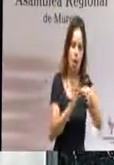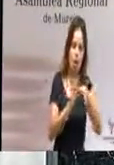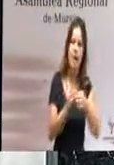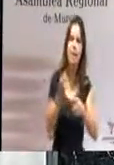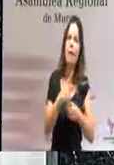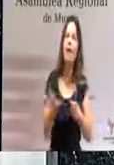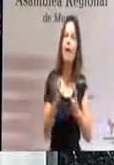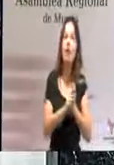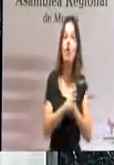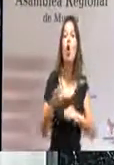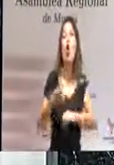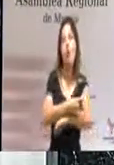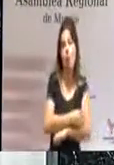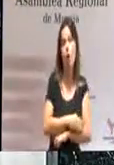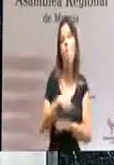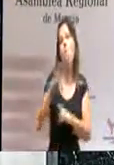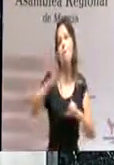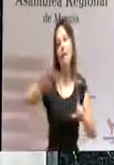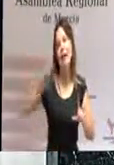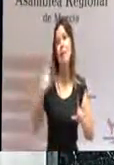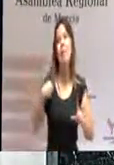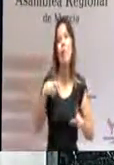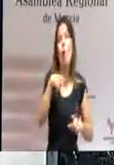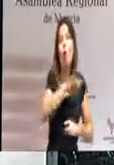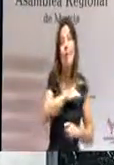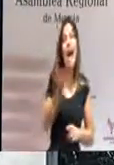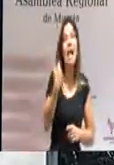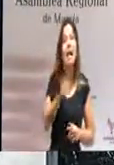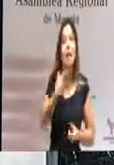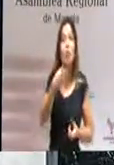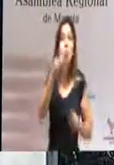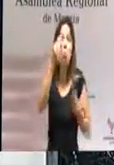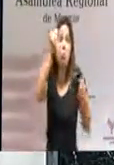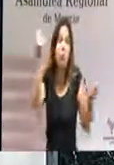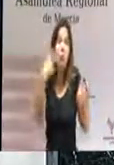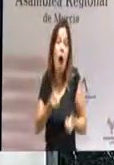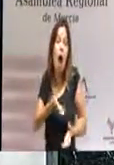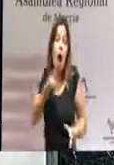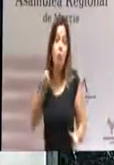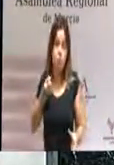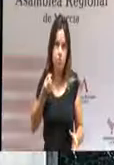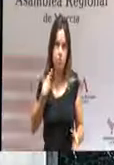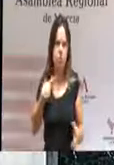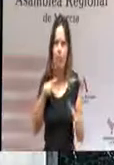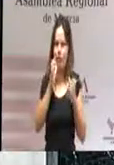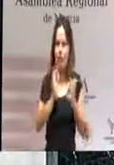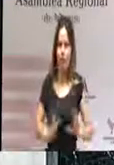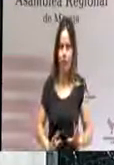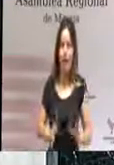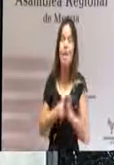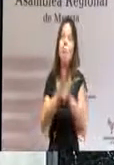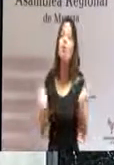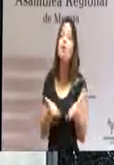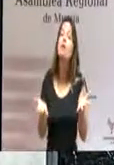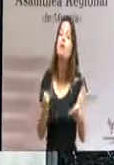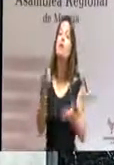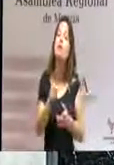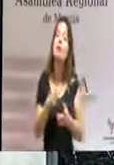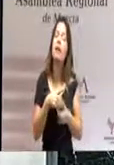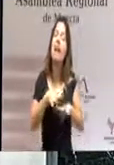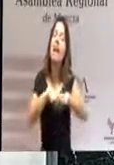el corredor del Mediterráneo, que usted ayer olvidó de una manera también escandalosa. potenciar y ampliar la